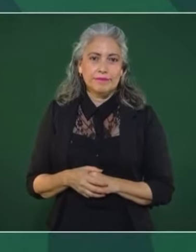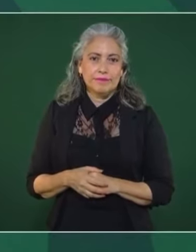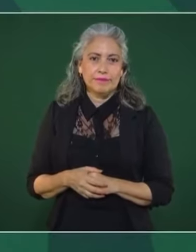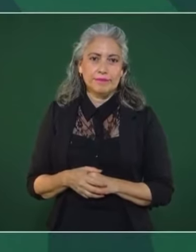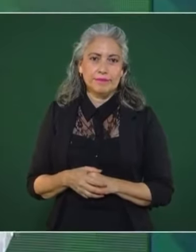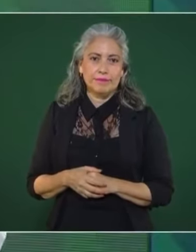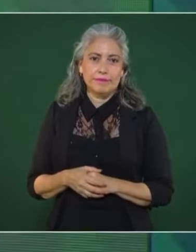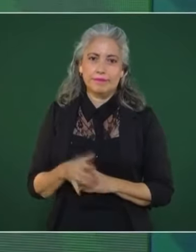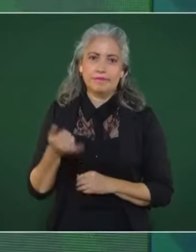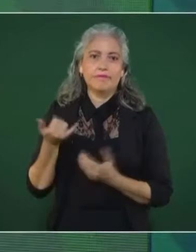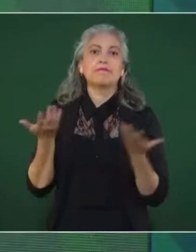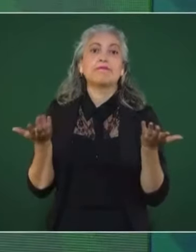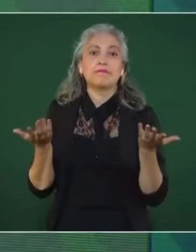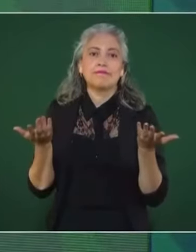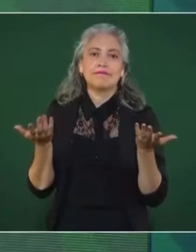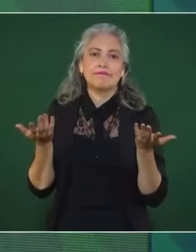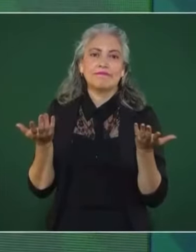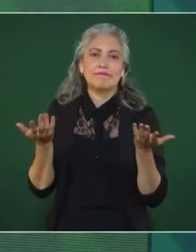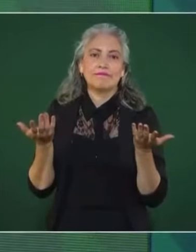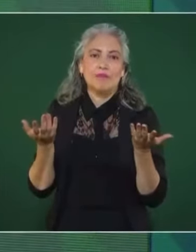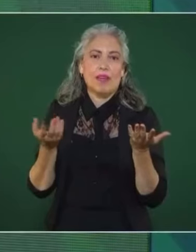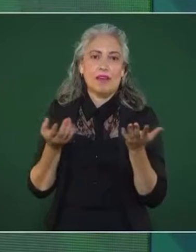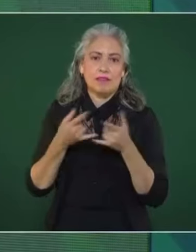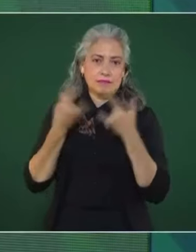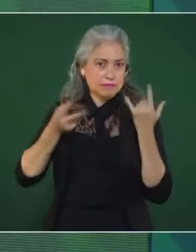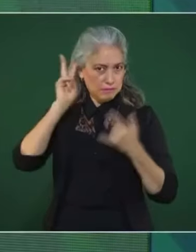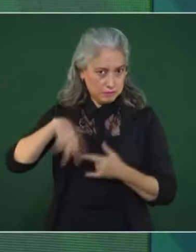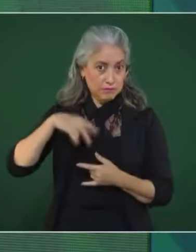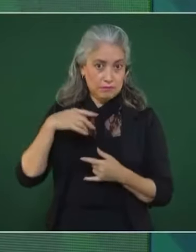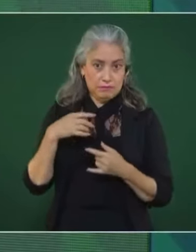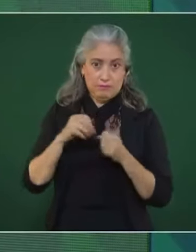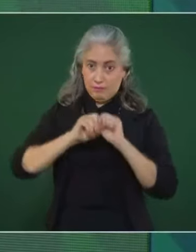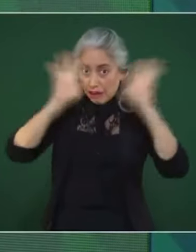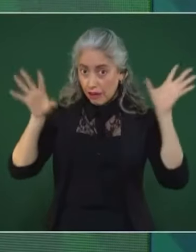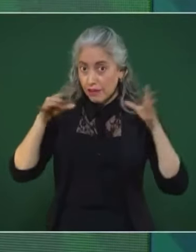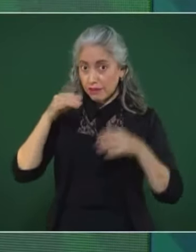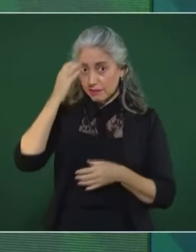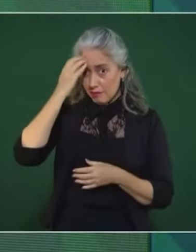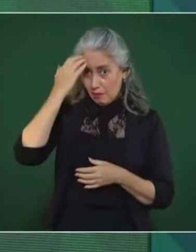pues no quieren que se conozca la verdad.